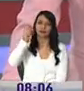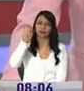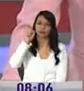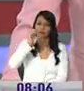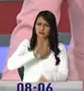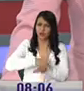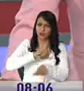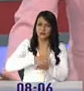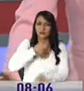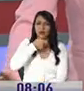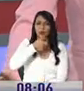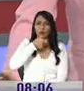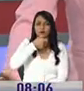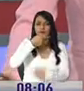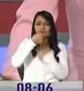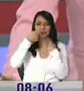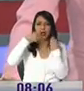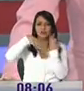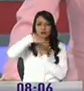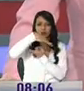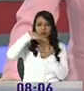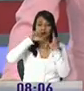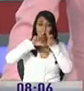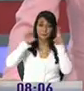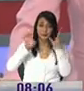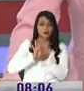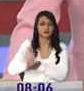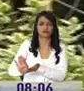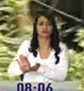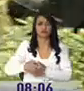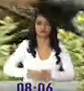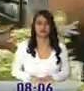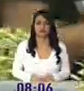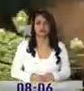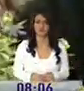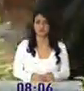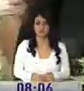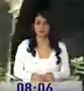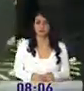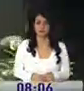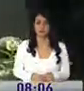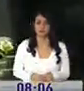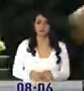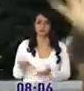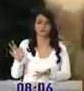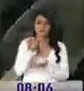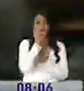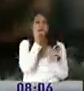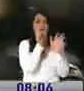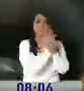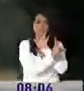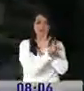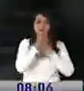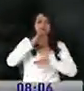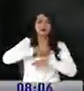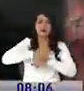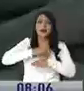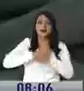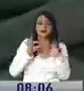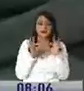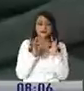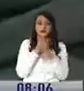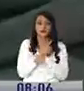encuestas por su lado la empresa rechazó esta denuncia la demanda la presentan basados en una denuncia anónima que circula en redes